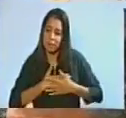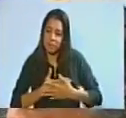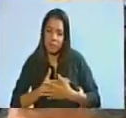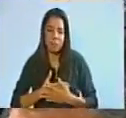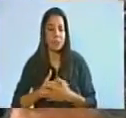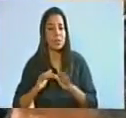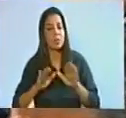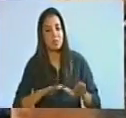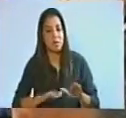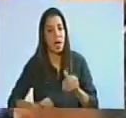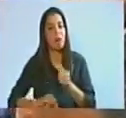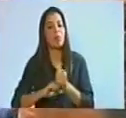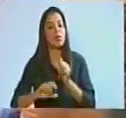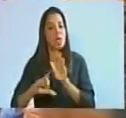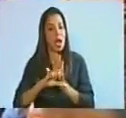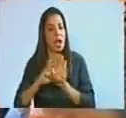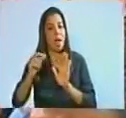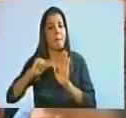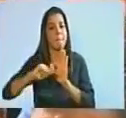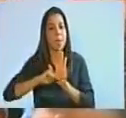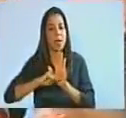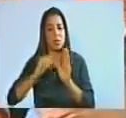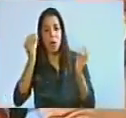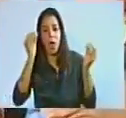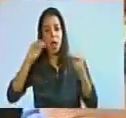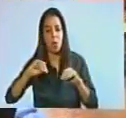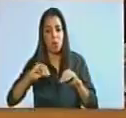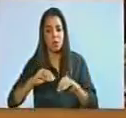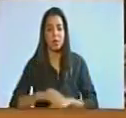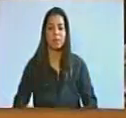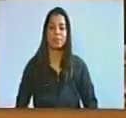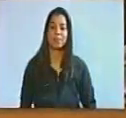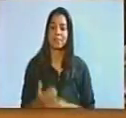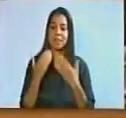apoyemos esta ley de precios acordados. Muchas gracias.